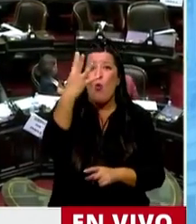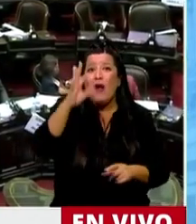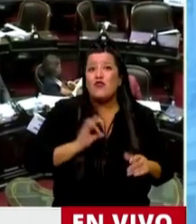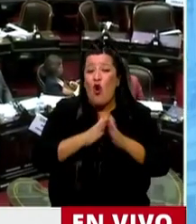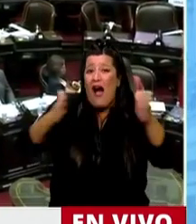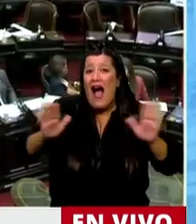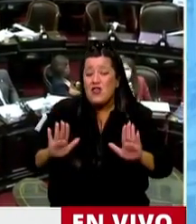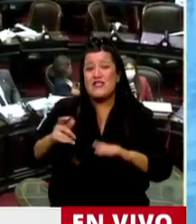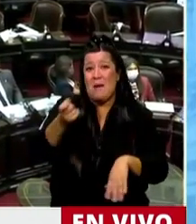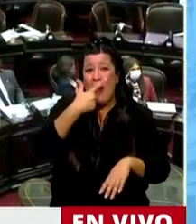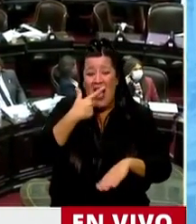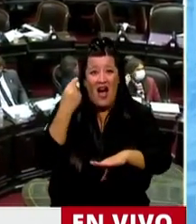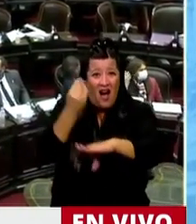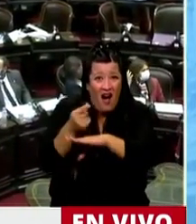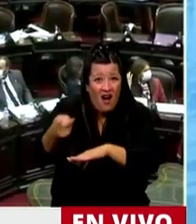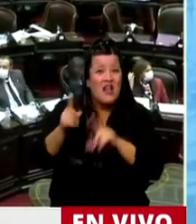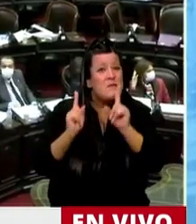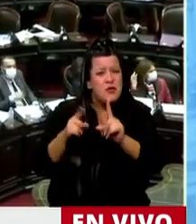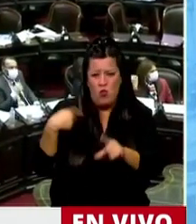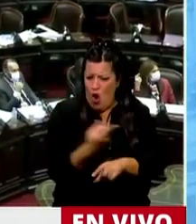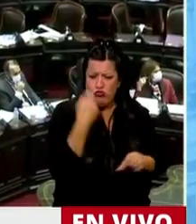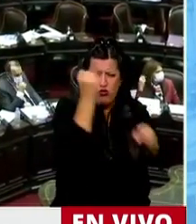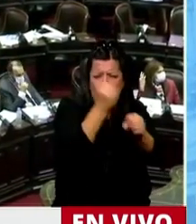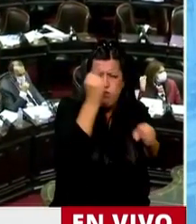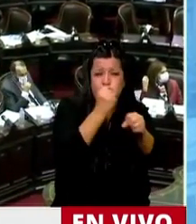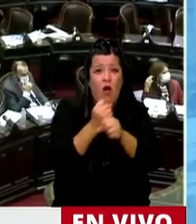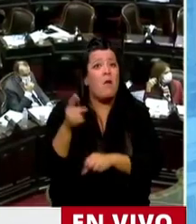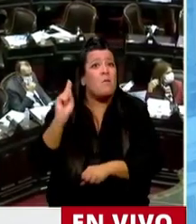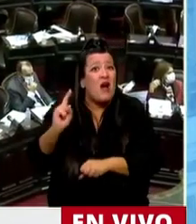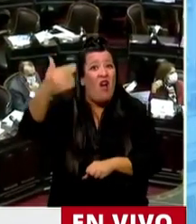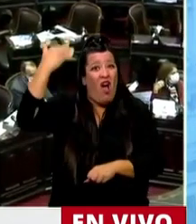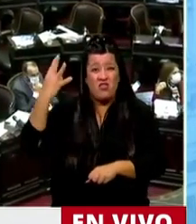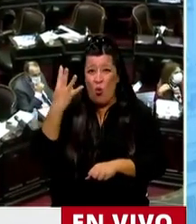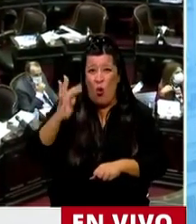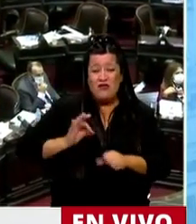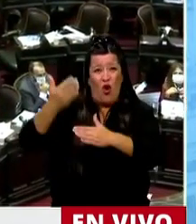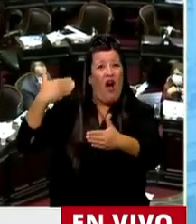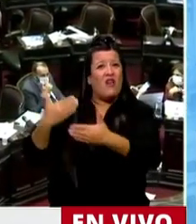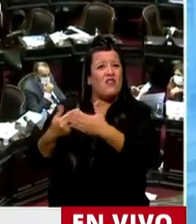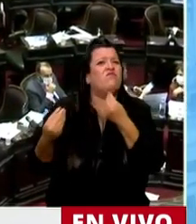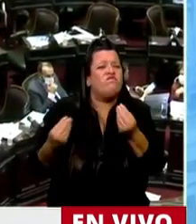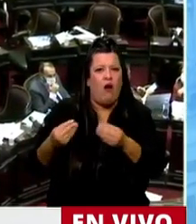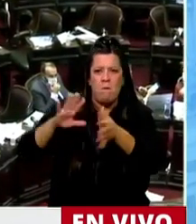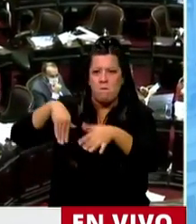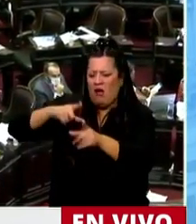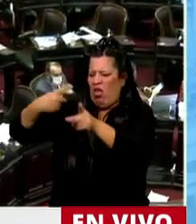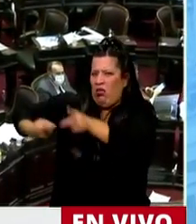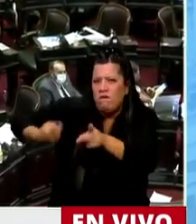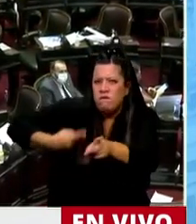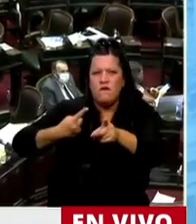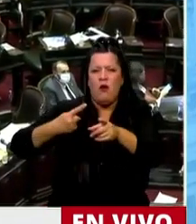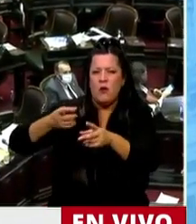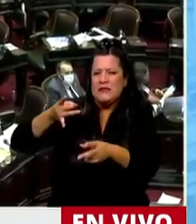en lugar de trabajar como lo venimos haciendo nosotros, se dedicaron a perseguir, se dedicaron